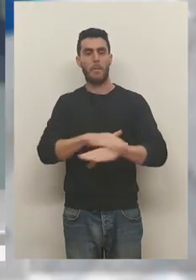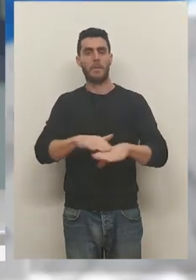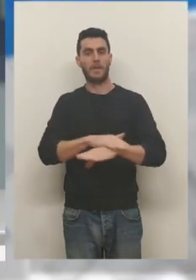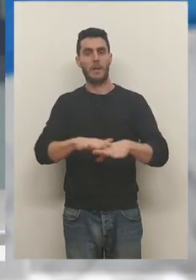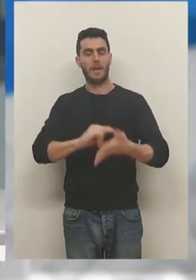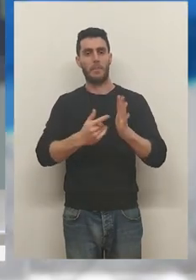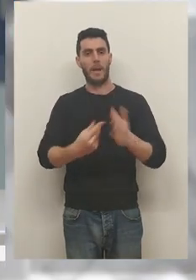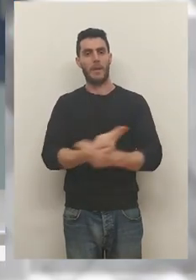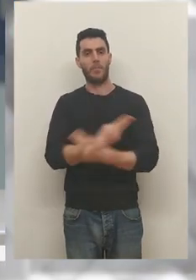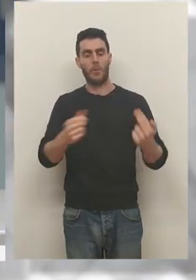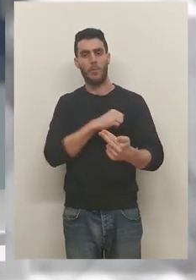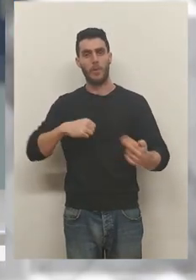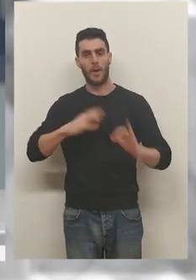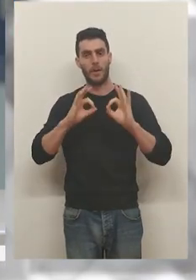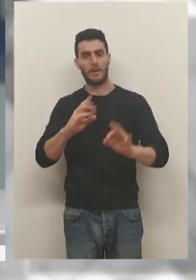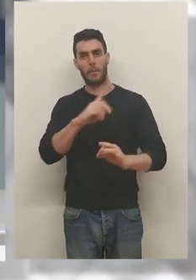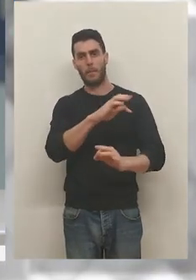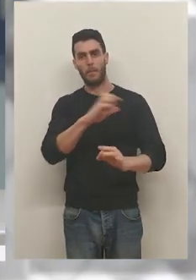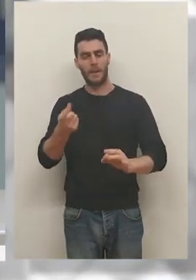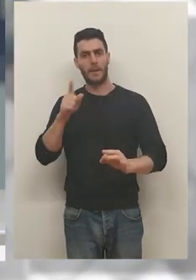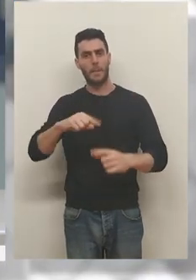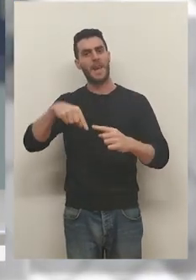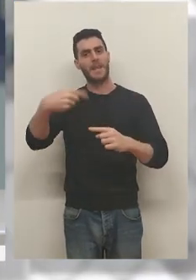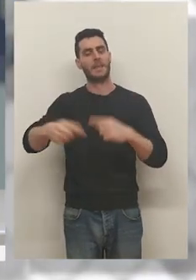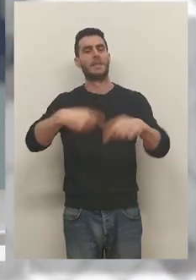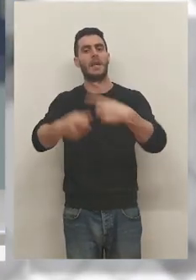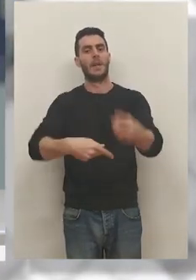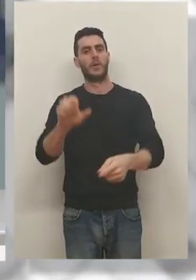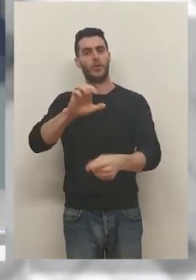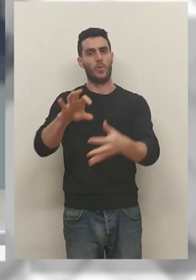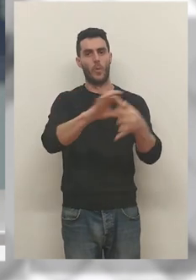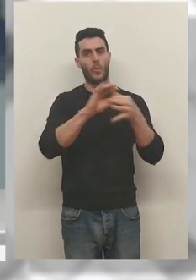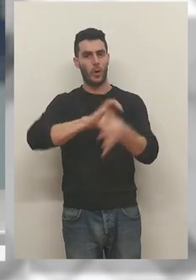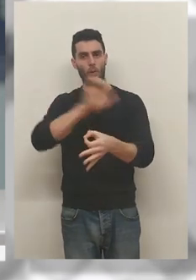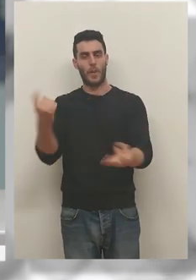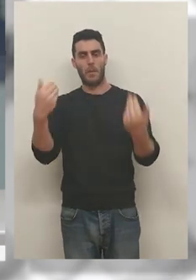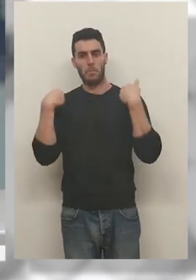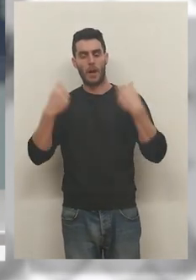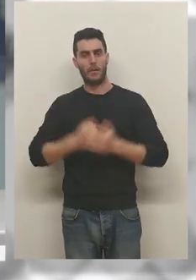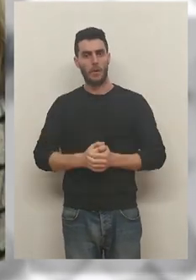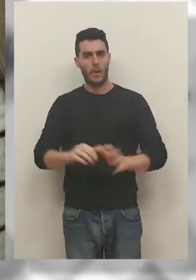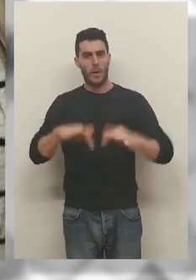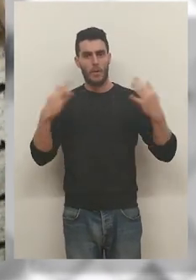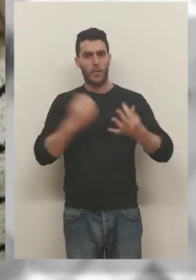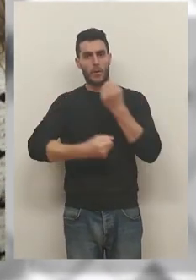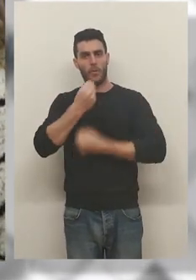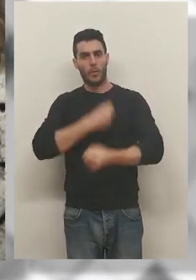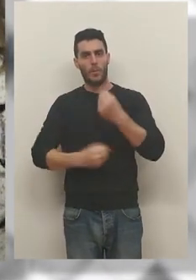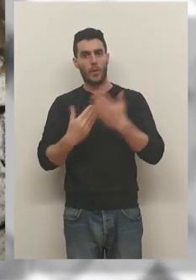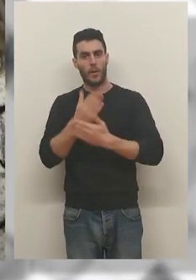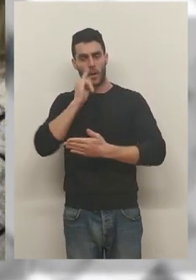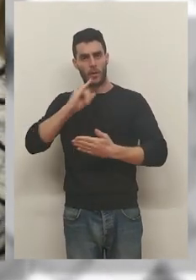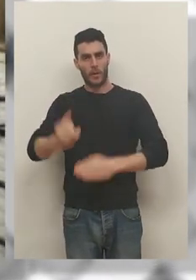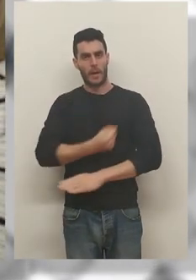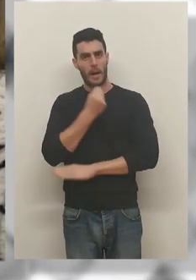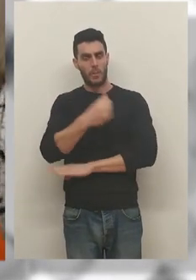son fundamentales planes público privados como los perte y los next generation de la Unión Europea el foro económico de diario